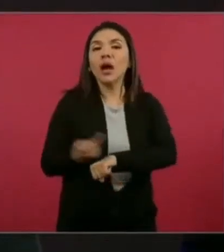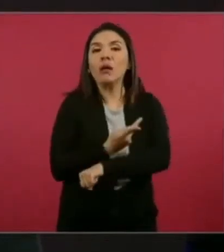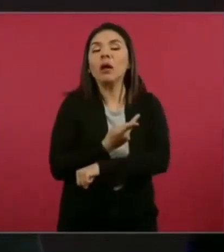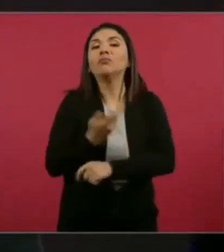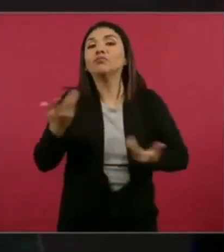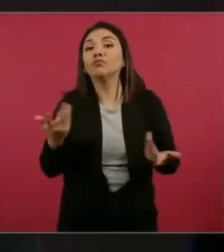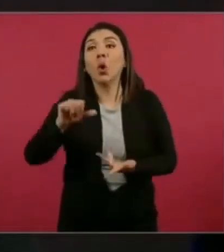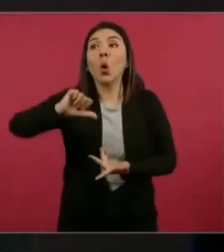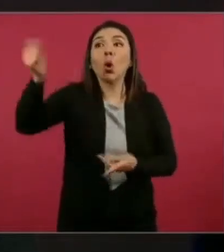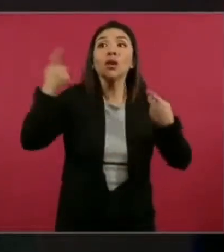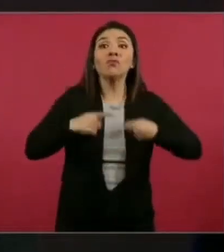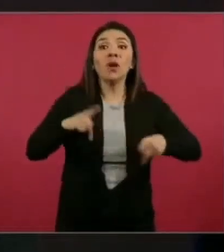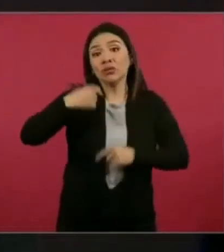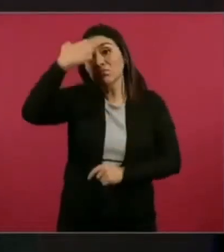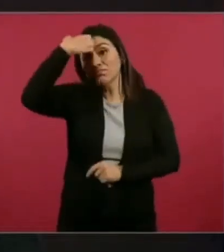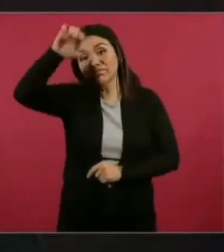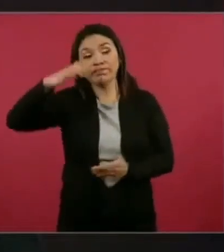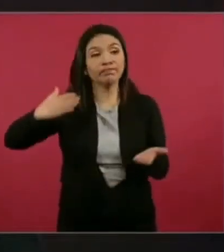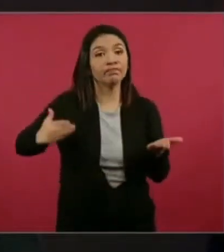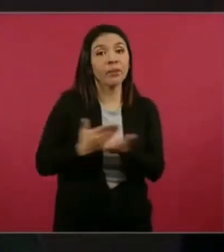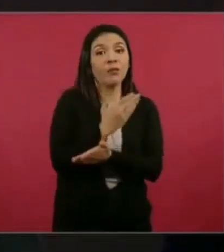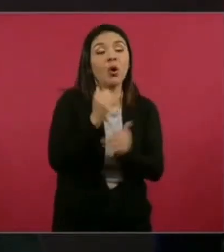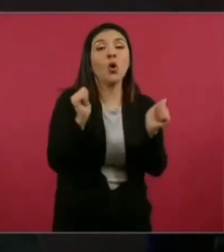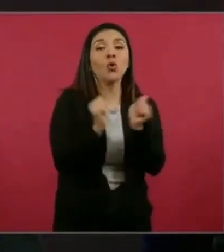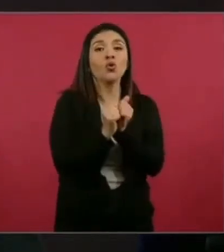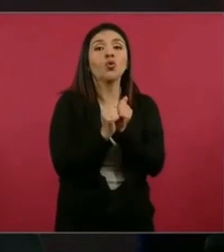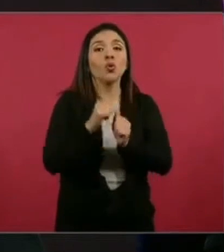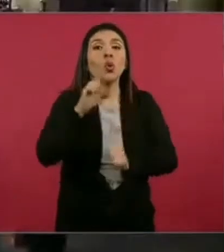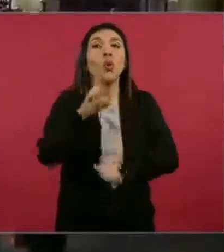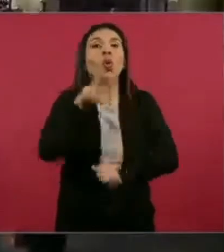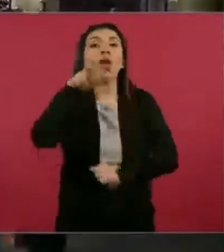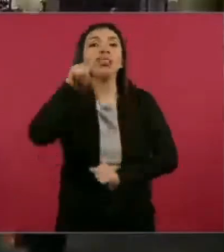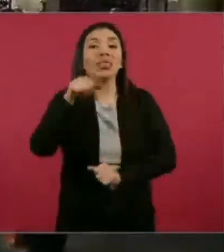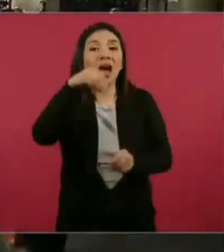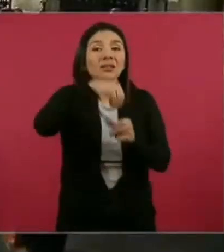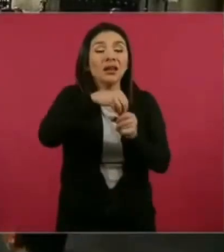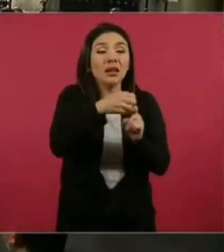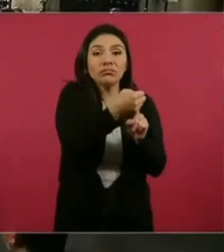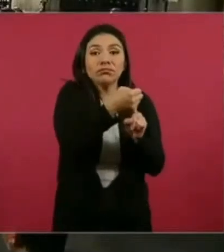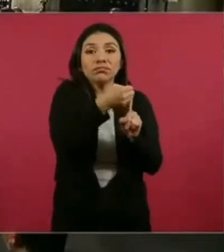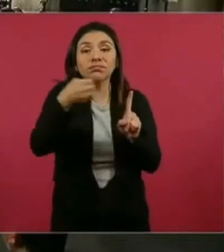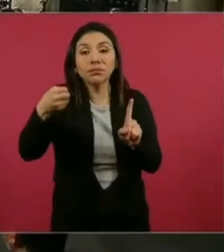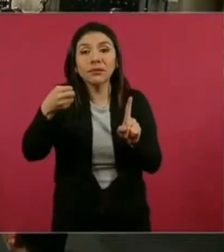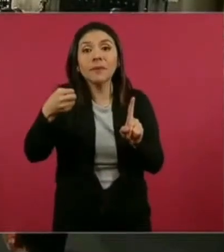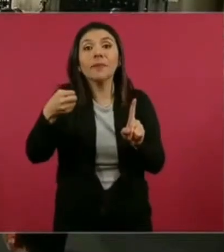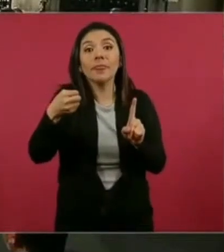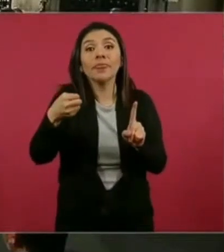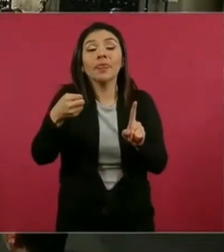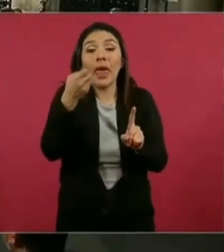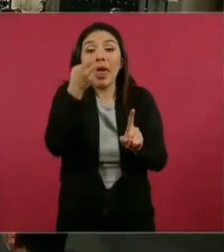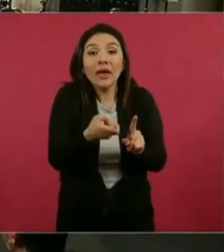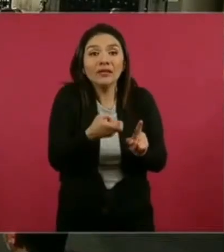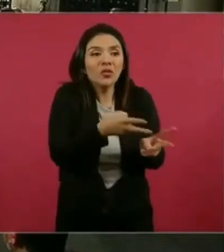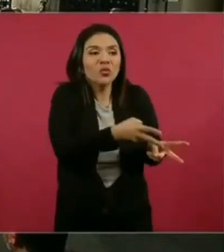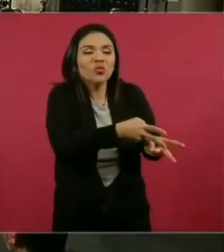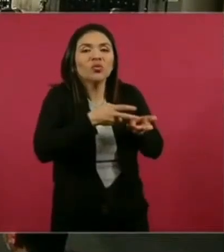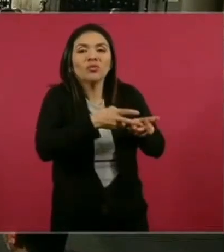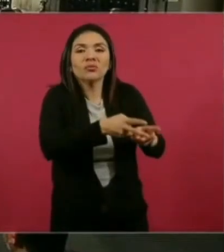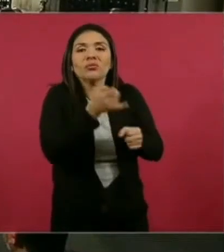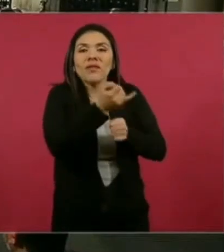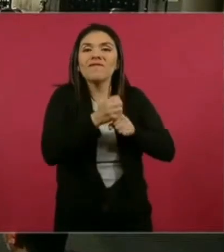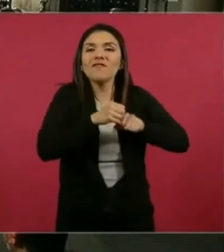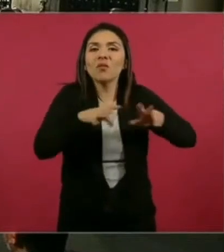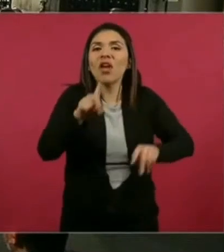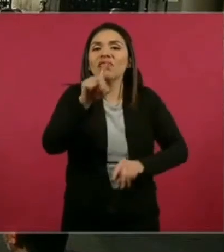alguien ingresó al aplicativo por medio de una cuenta y vía esa cuenta extrajo la información.